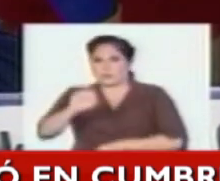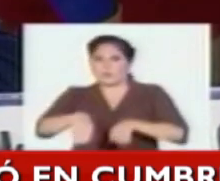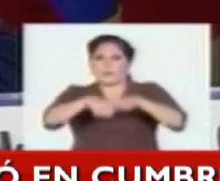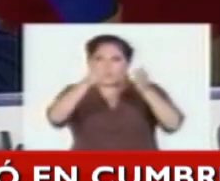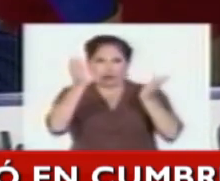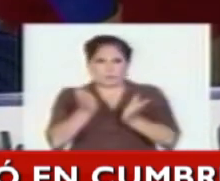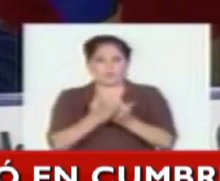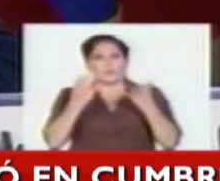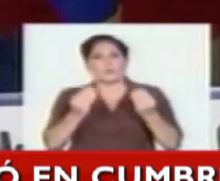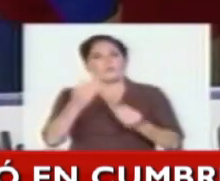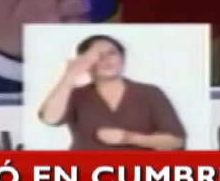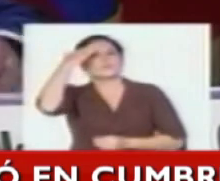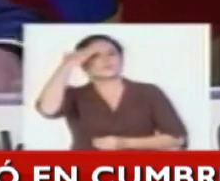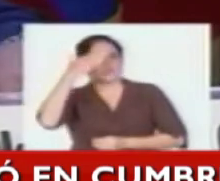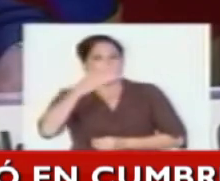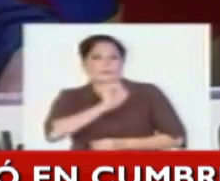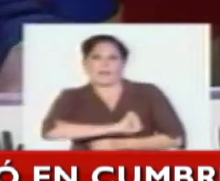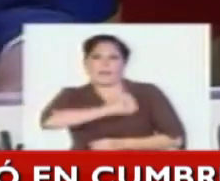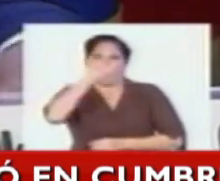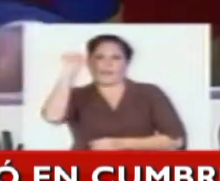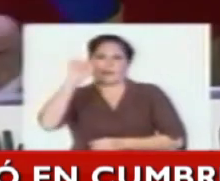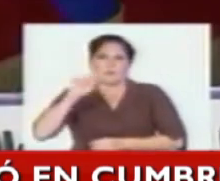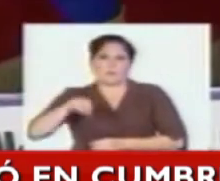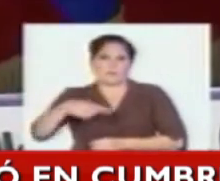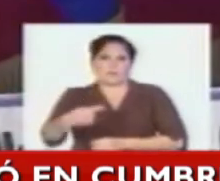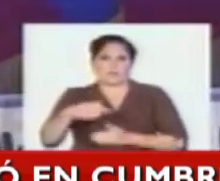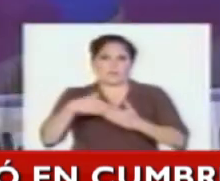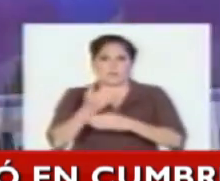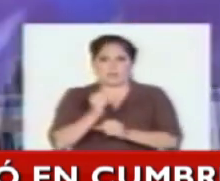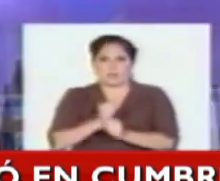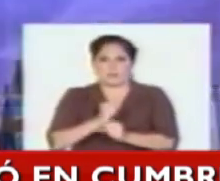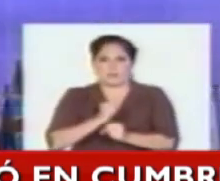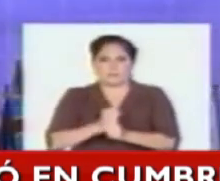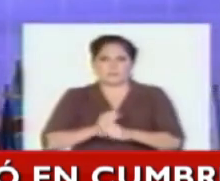Muchas gracias y éxitos en su próxima jornada